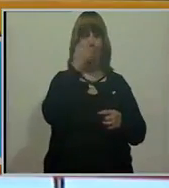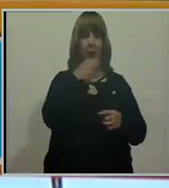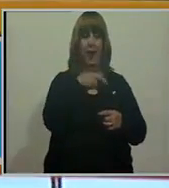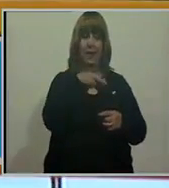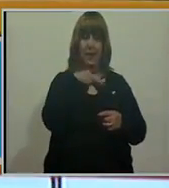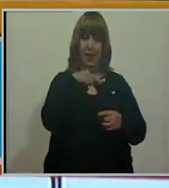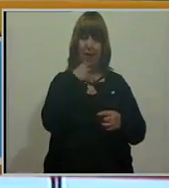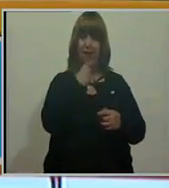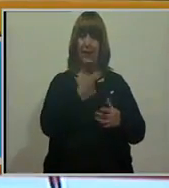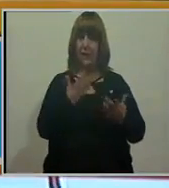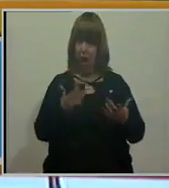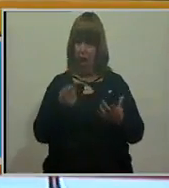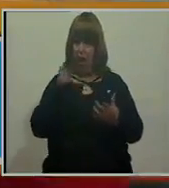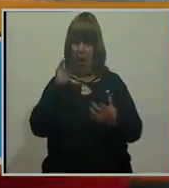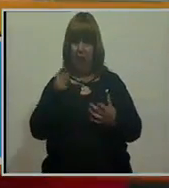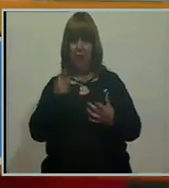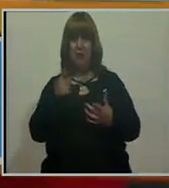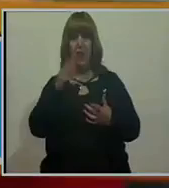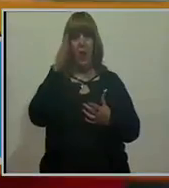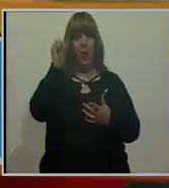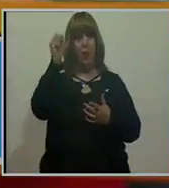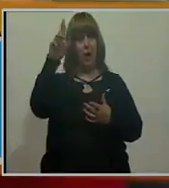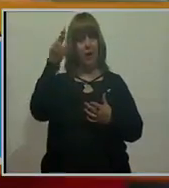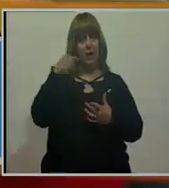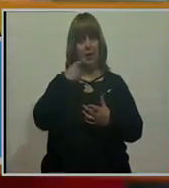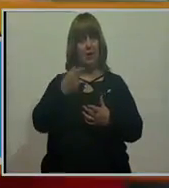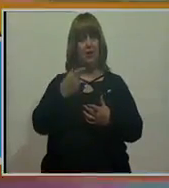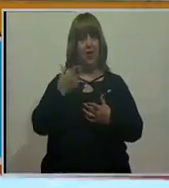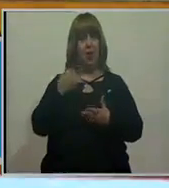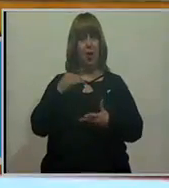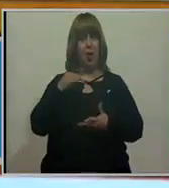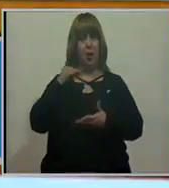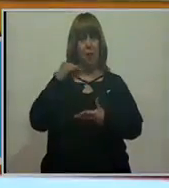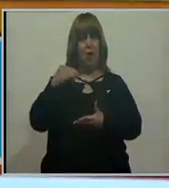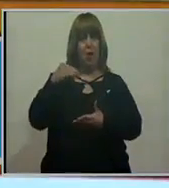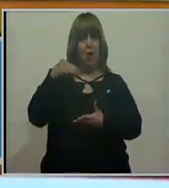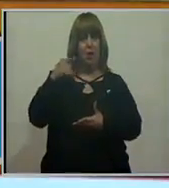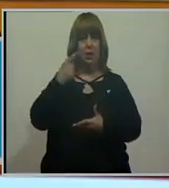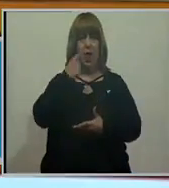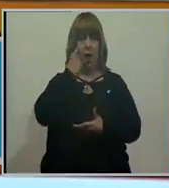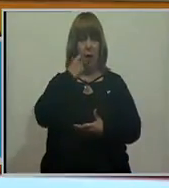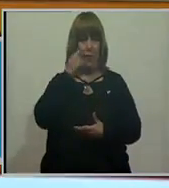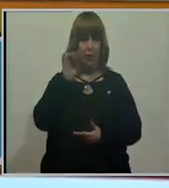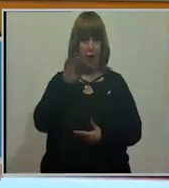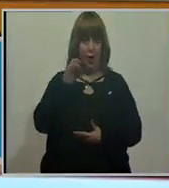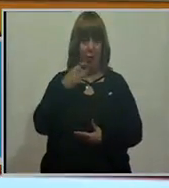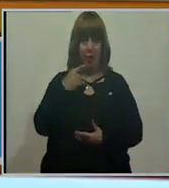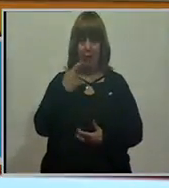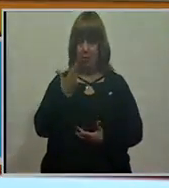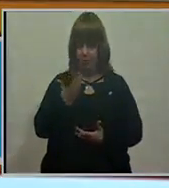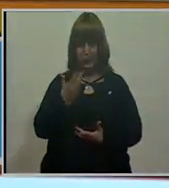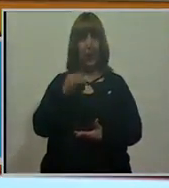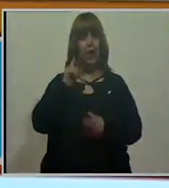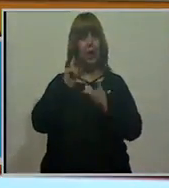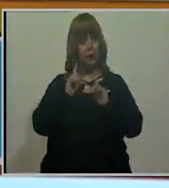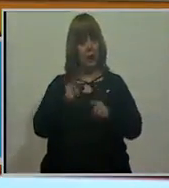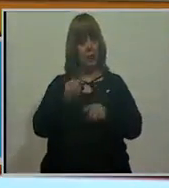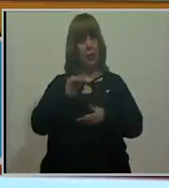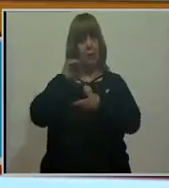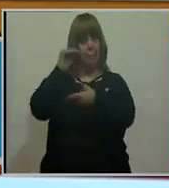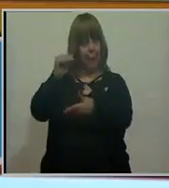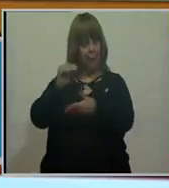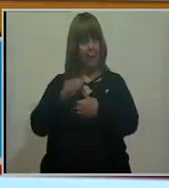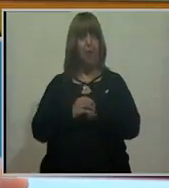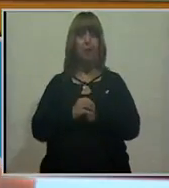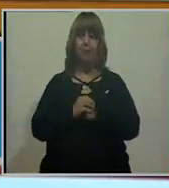vos, programa tan machista y además premiado. Creo que justamente el punto en cuestión es que polémica